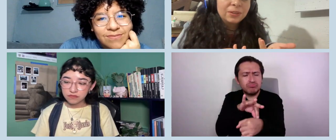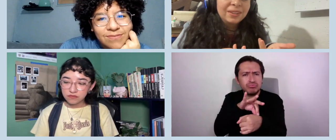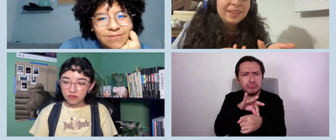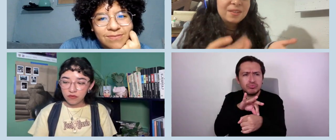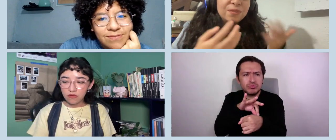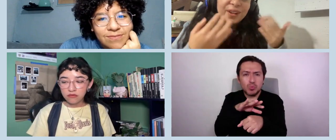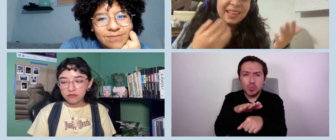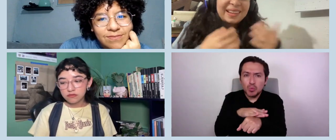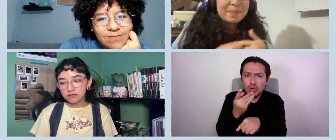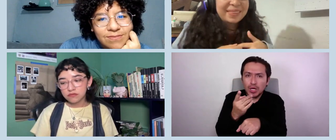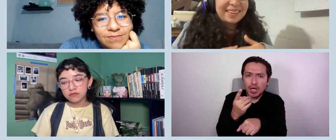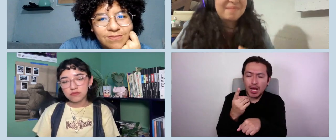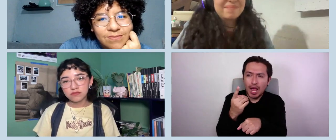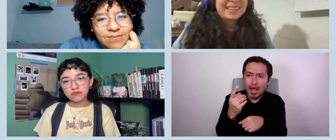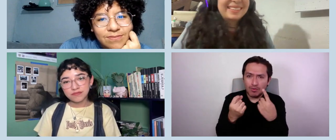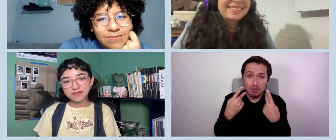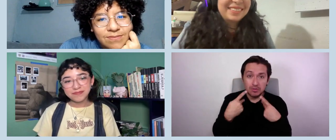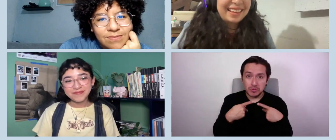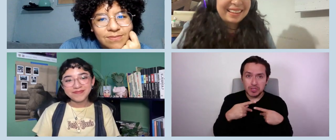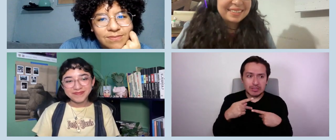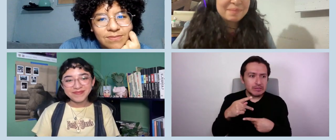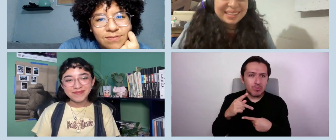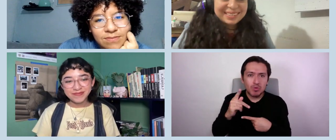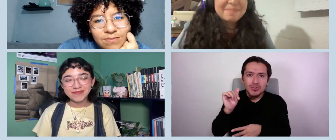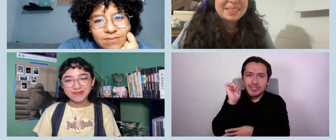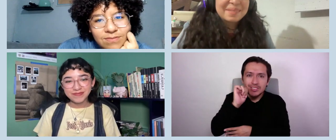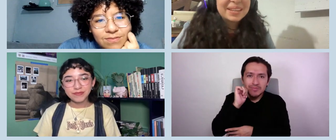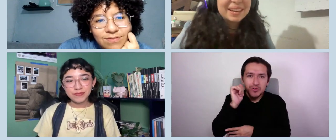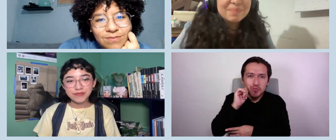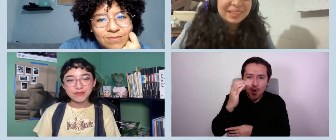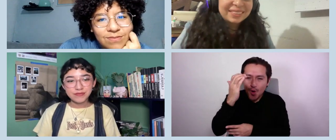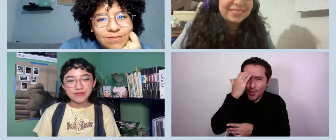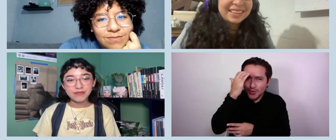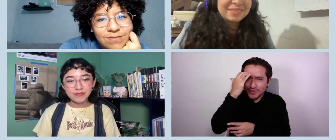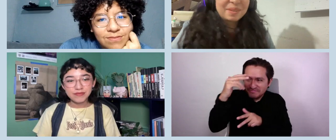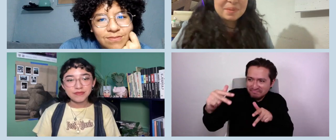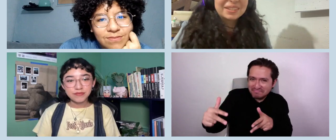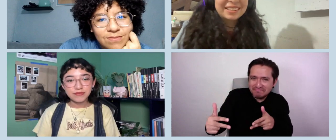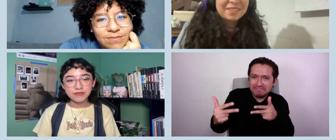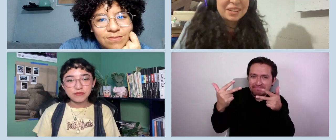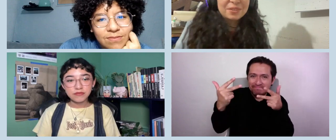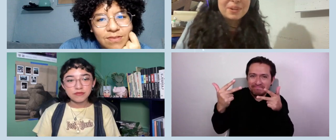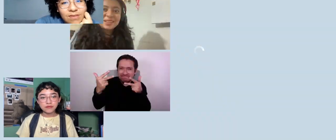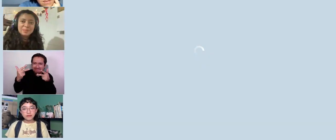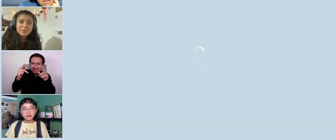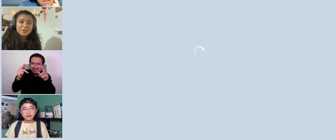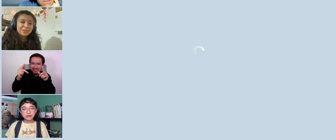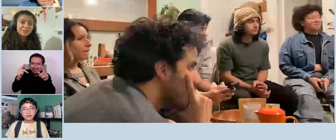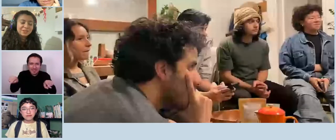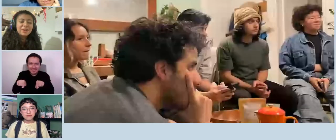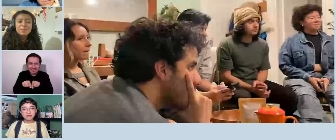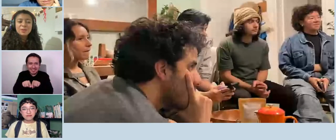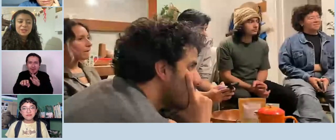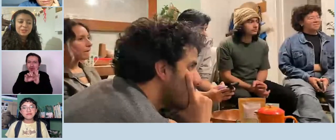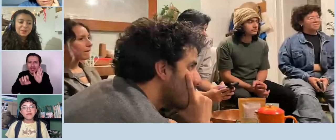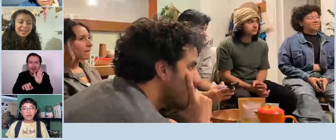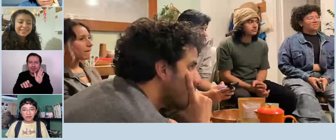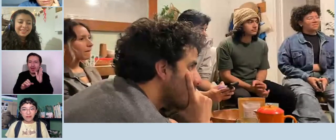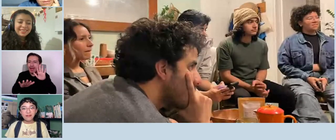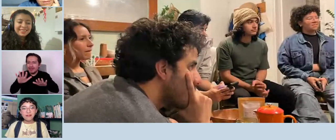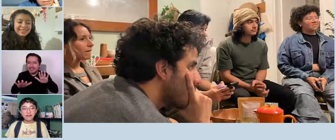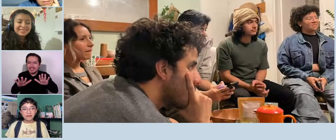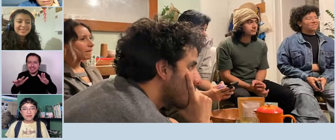visto fuera de la pantalla que esa es una experiencia pandémica que todas vivimos en las aulas no ver a tu profesor